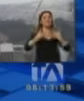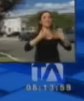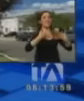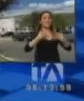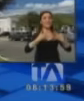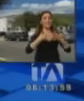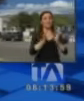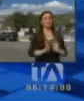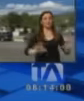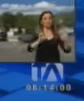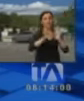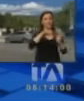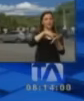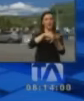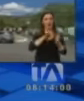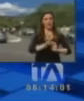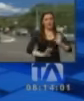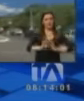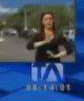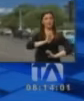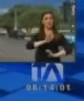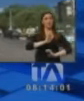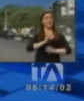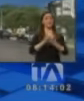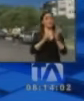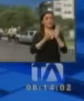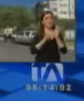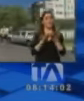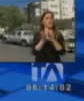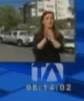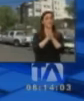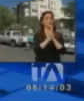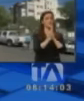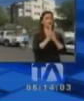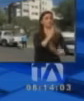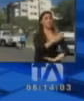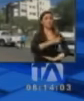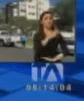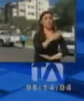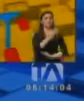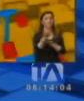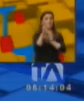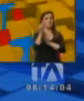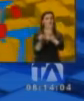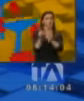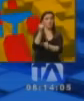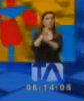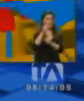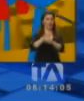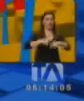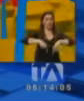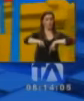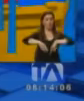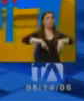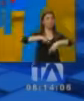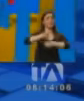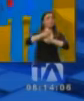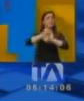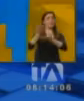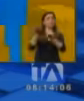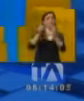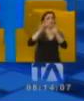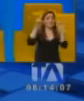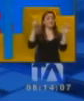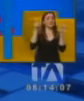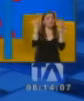es muy importante en los estudios. Eso es algo que tenemos que insistirle a la gente que está trabajando en movilidad, a la gente que está trabajando en la empresa